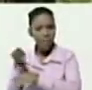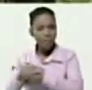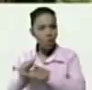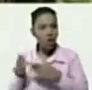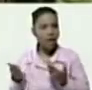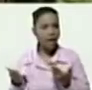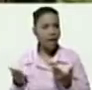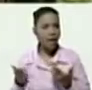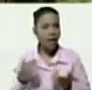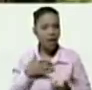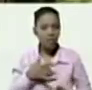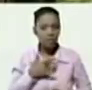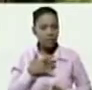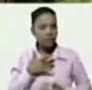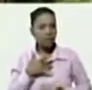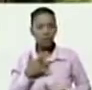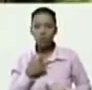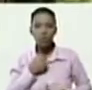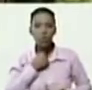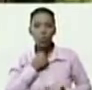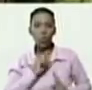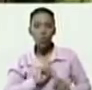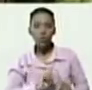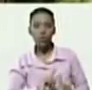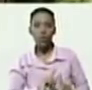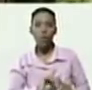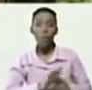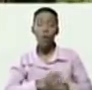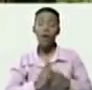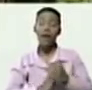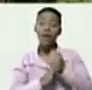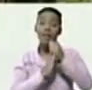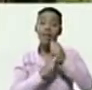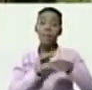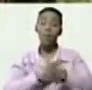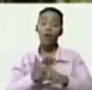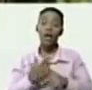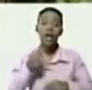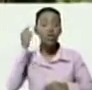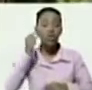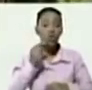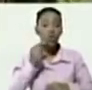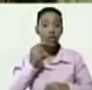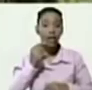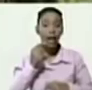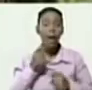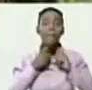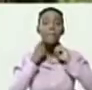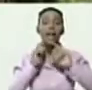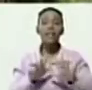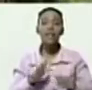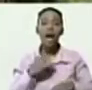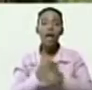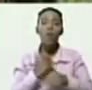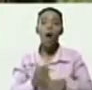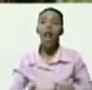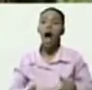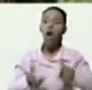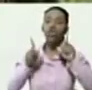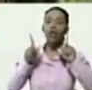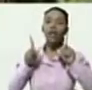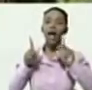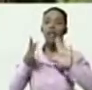Antonio José de Sucre era el líder y Sucre sentía que con eso perdía autoridad moral sobre